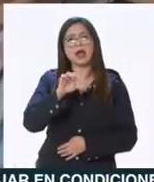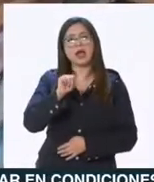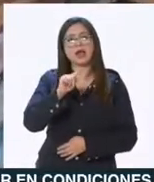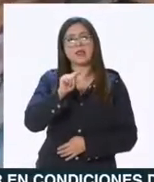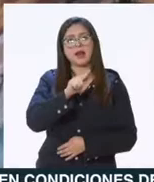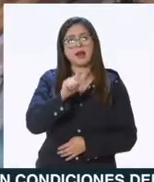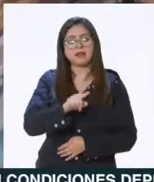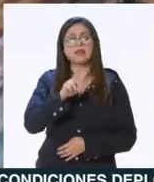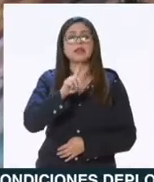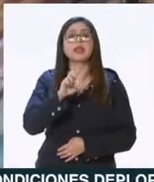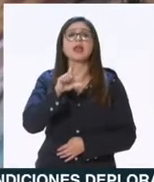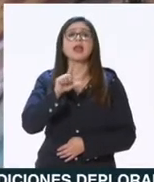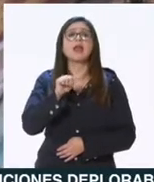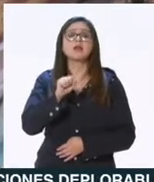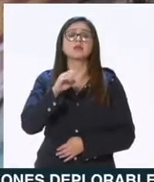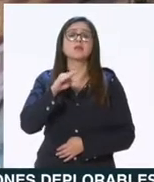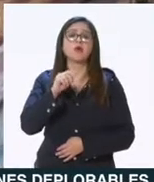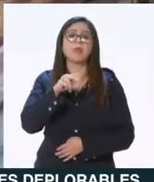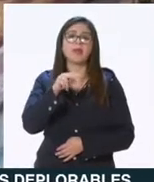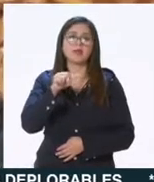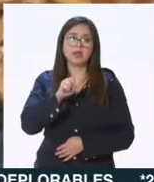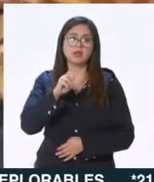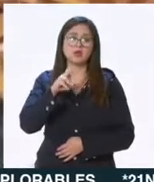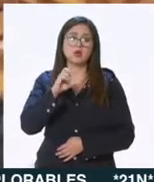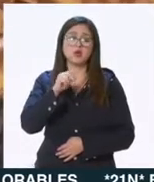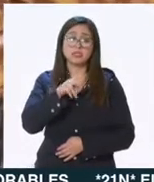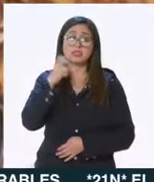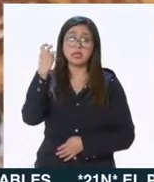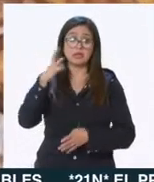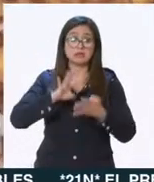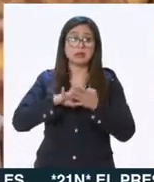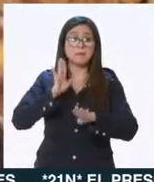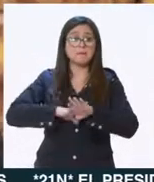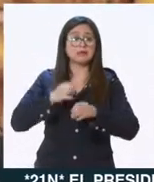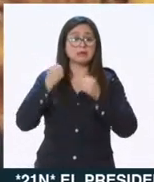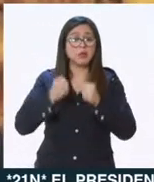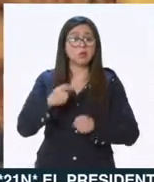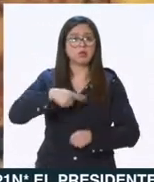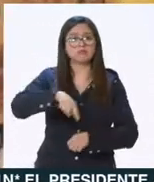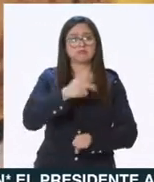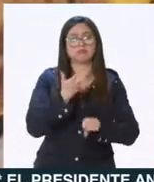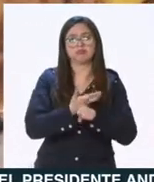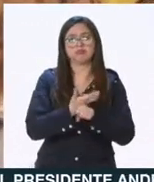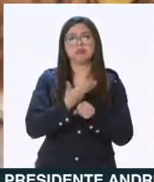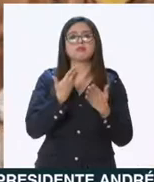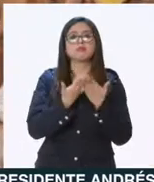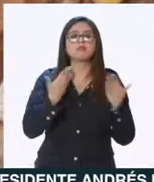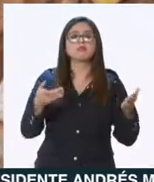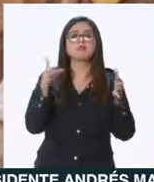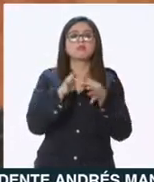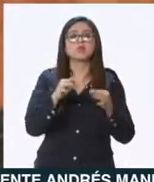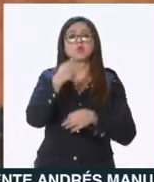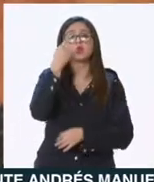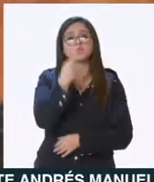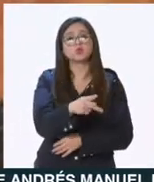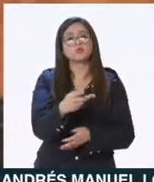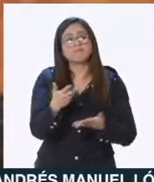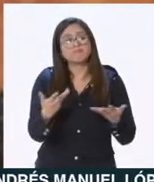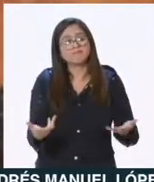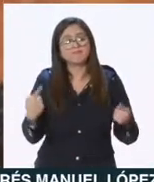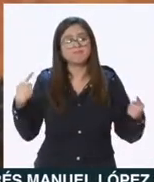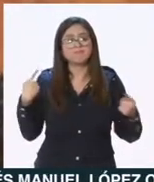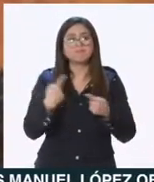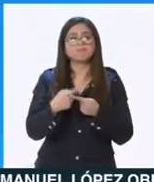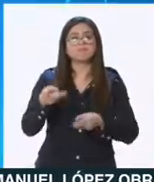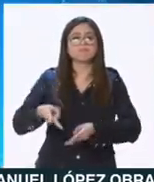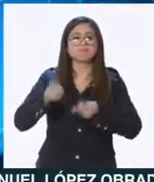Rocosas, considerada esta la prisión más segura de los Estados Unidos. Acompáñenos, aquí le tenemos un recuento de su tristemente célebre carrera